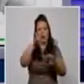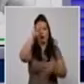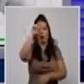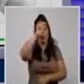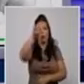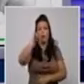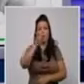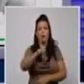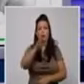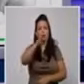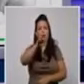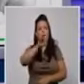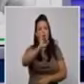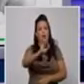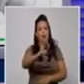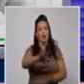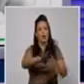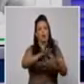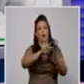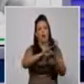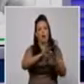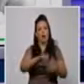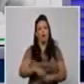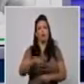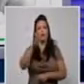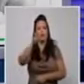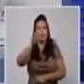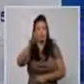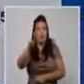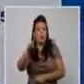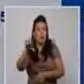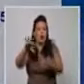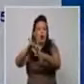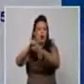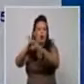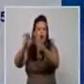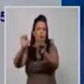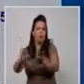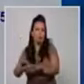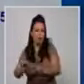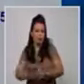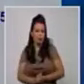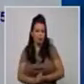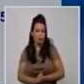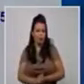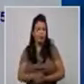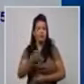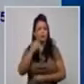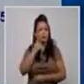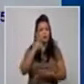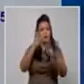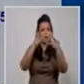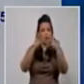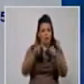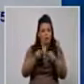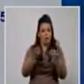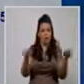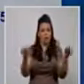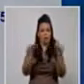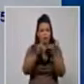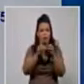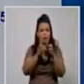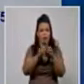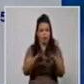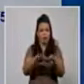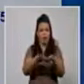críticos y 21 graves. Las provincias con mayores cifras de contagio lo ha expresado en conferencia el especialista. La Habana,